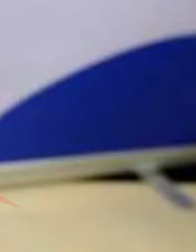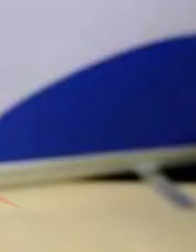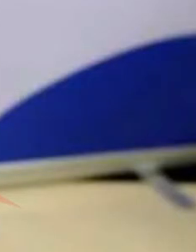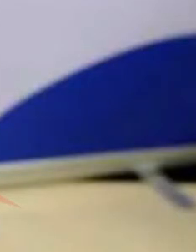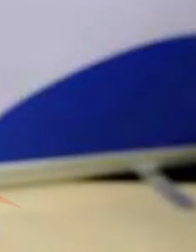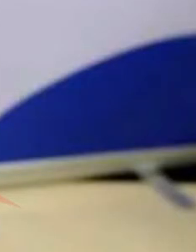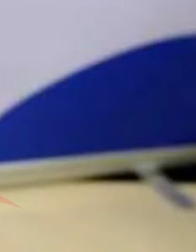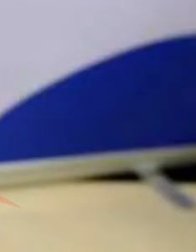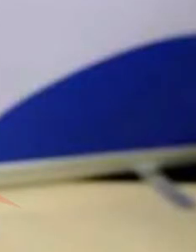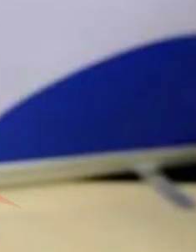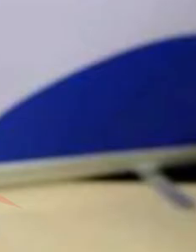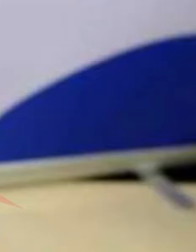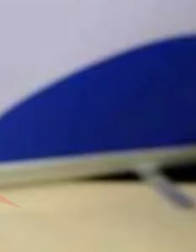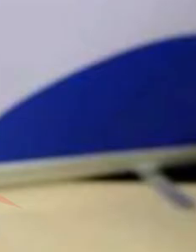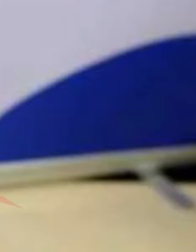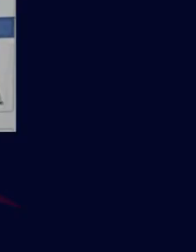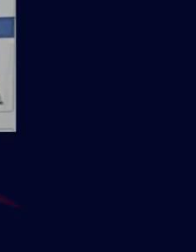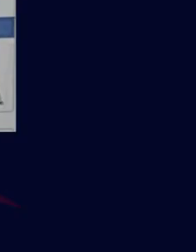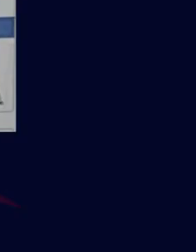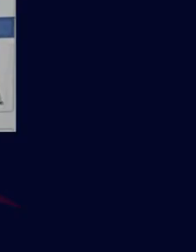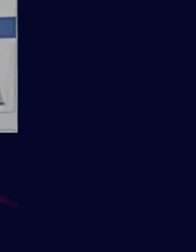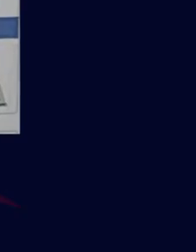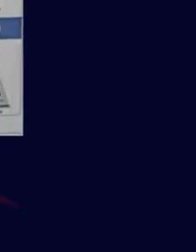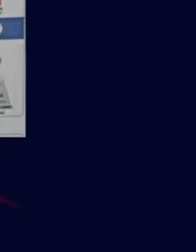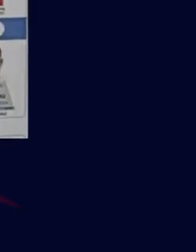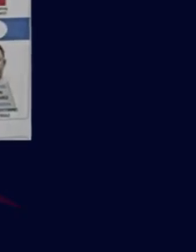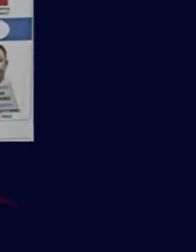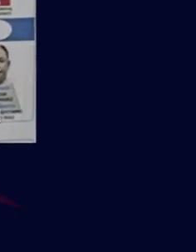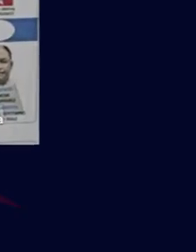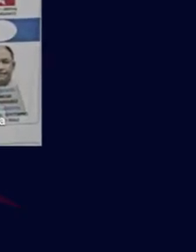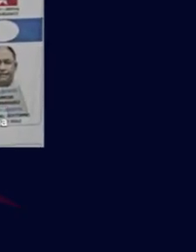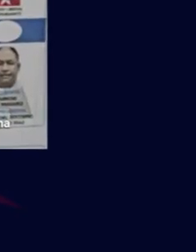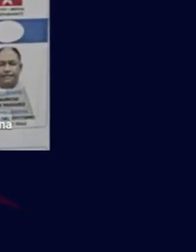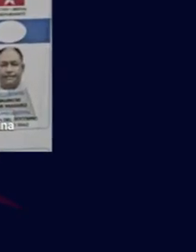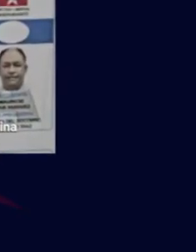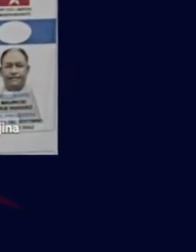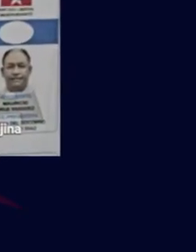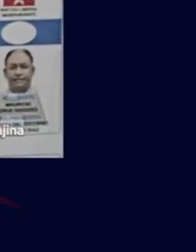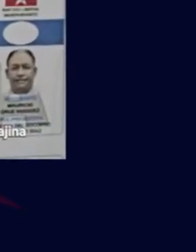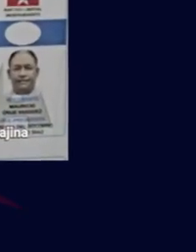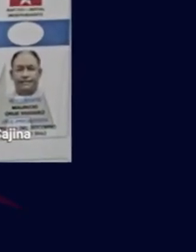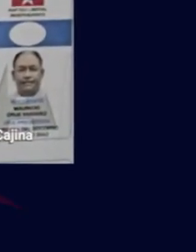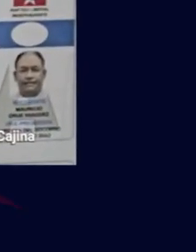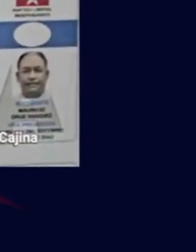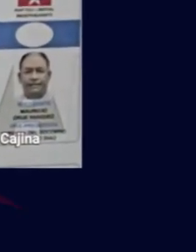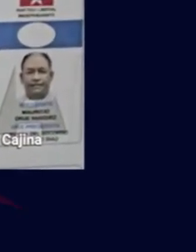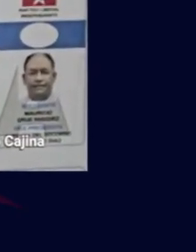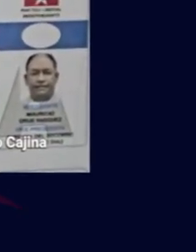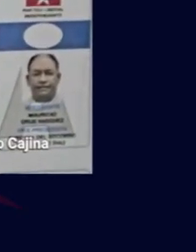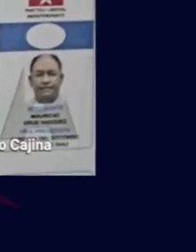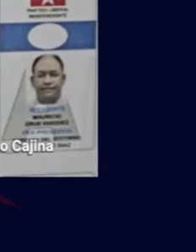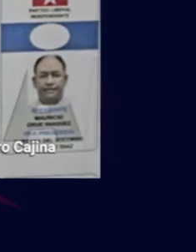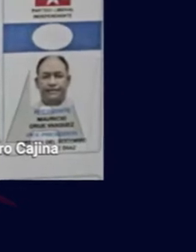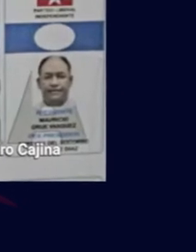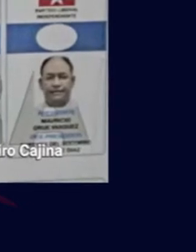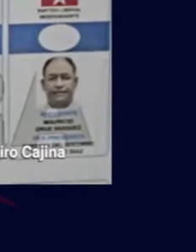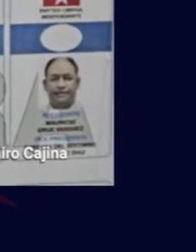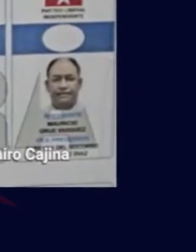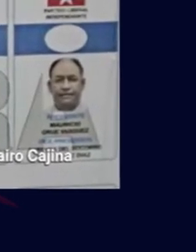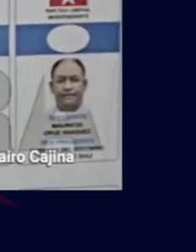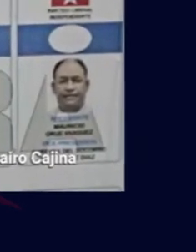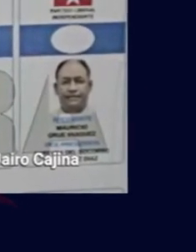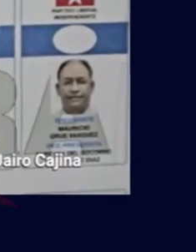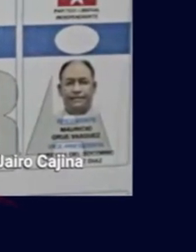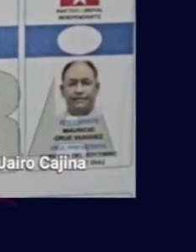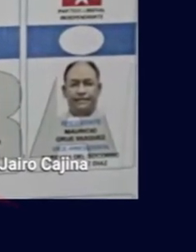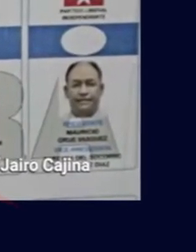de este próximo 7 de noviembre las muestras de la boleta electoral oficial con la que se capacitarán a los fiscales